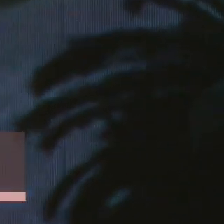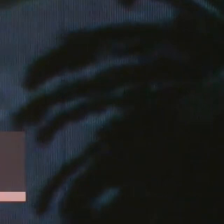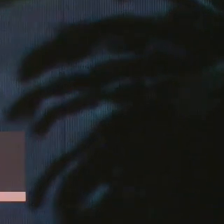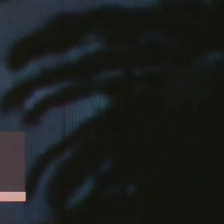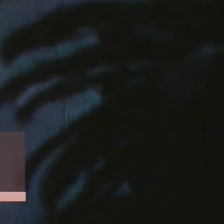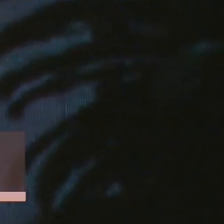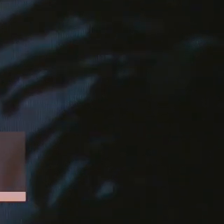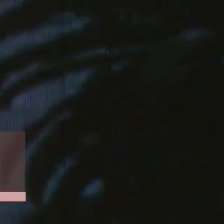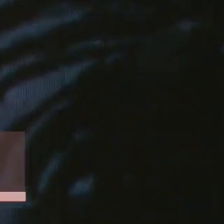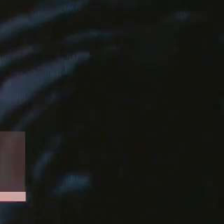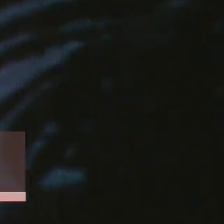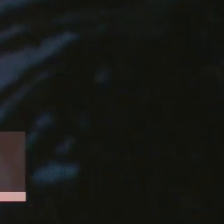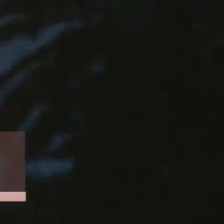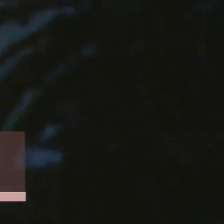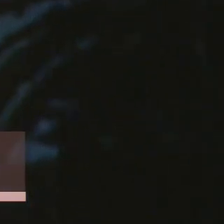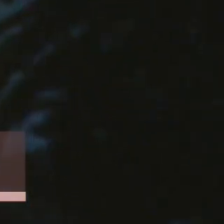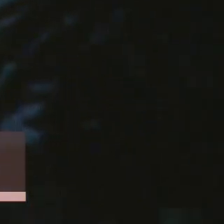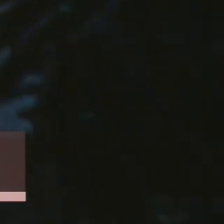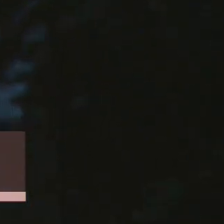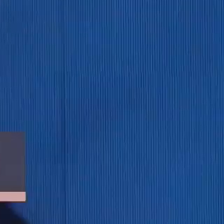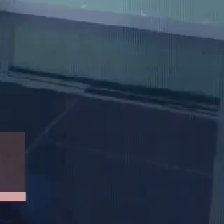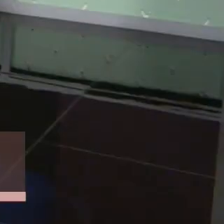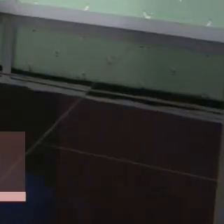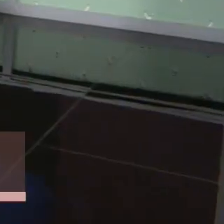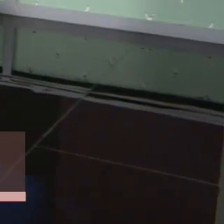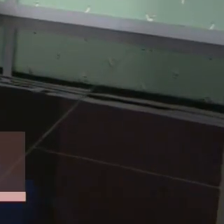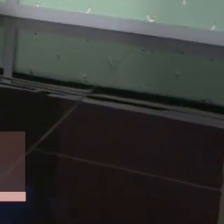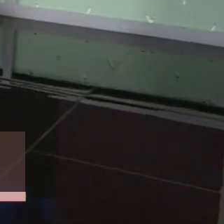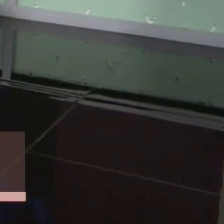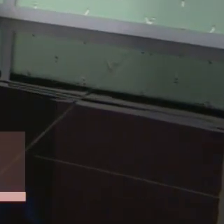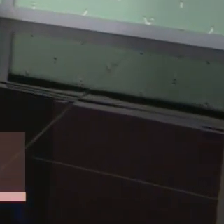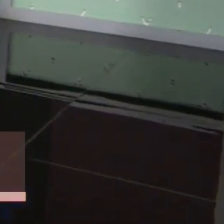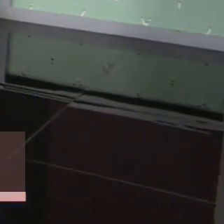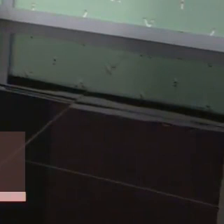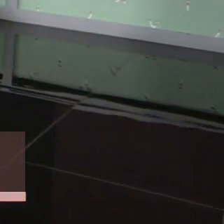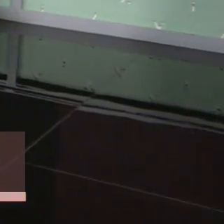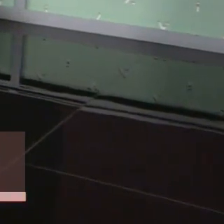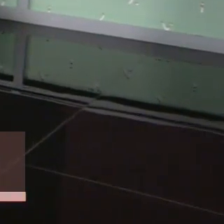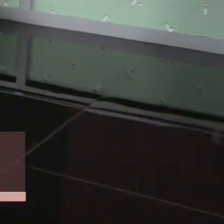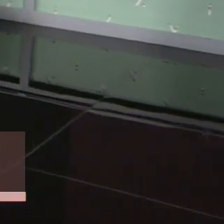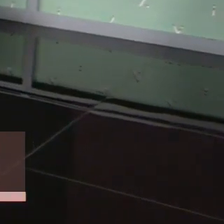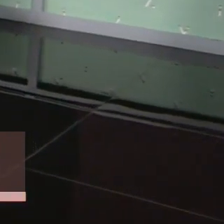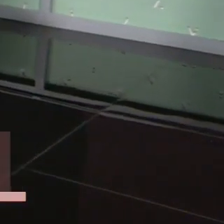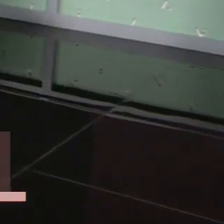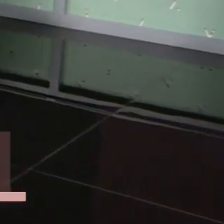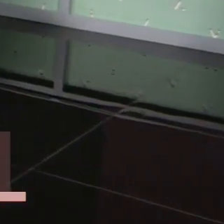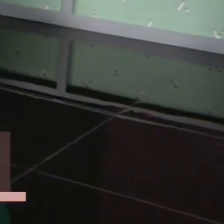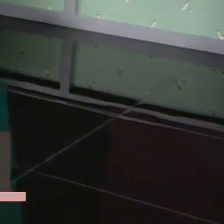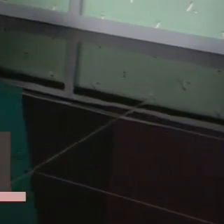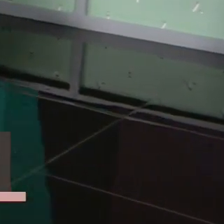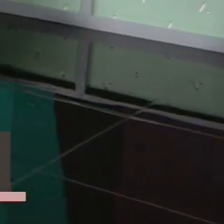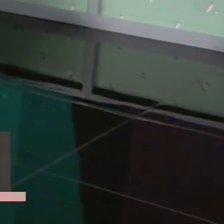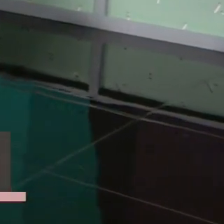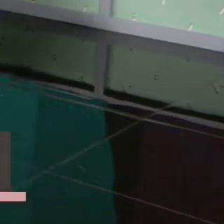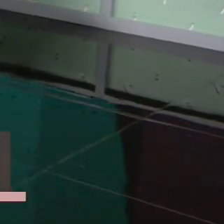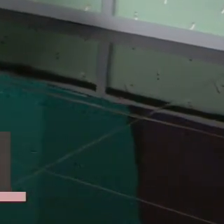fechas y empieza a pensar un poco más. Lo que recomendamos es la no exposición al sol en general, buscar la sombra